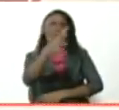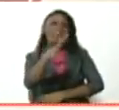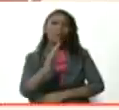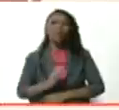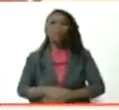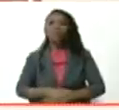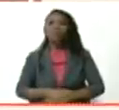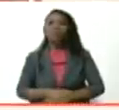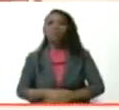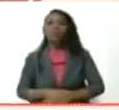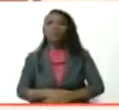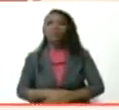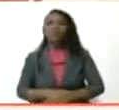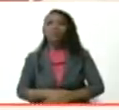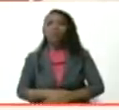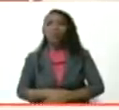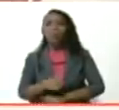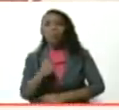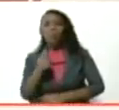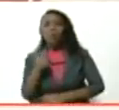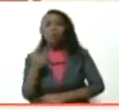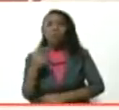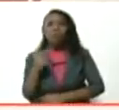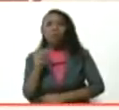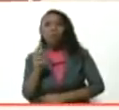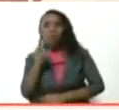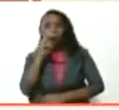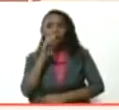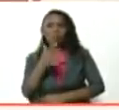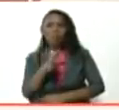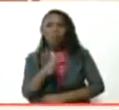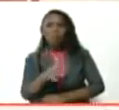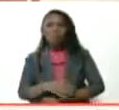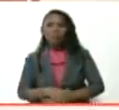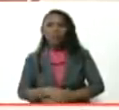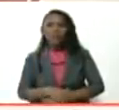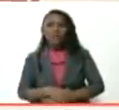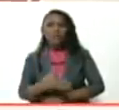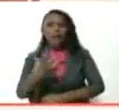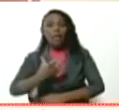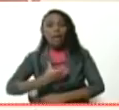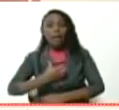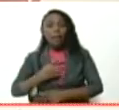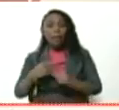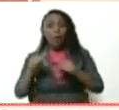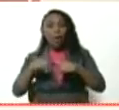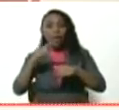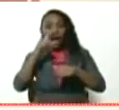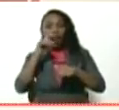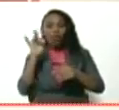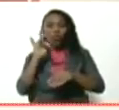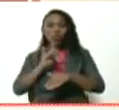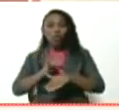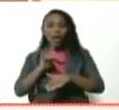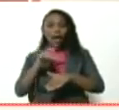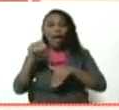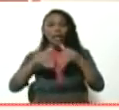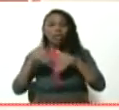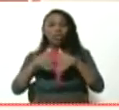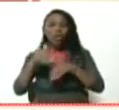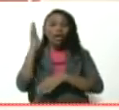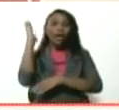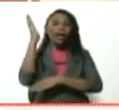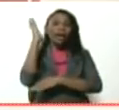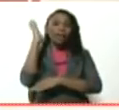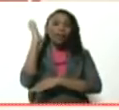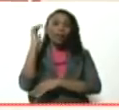2 años. Poquito menos de 2 años. Y las de alcaldes. Pero este año solo toca elecciones